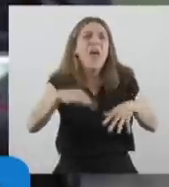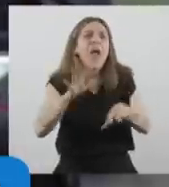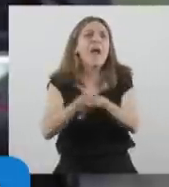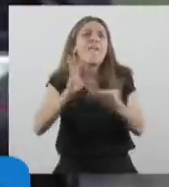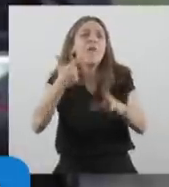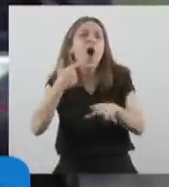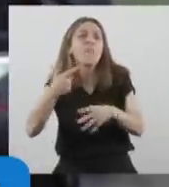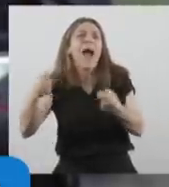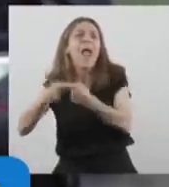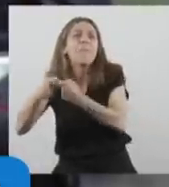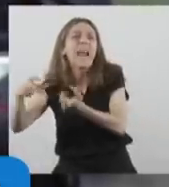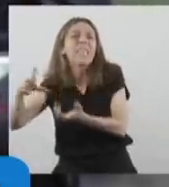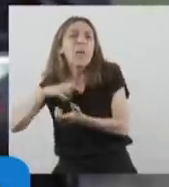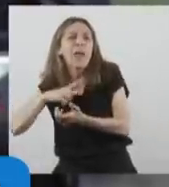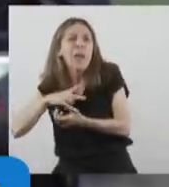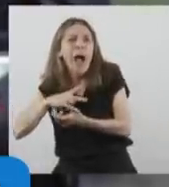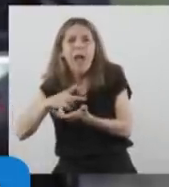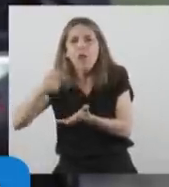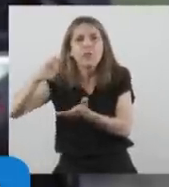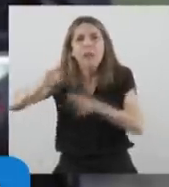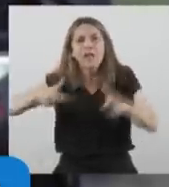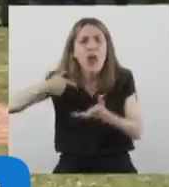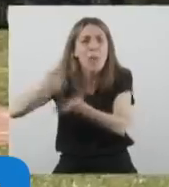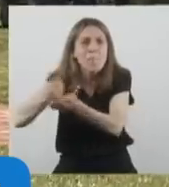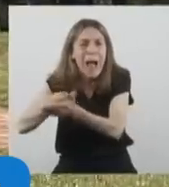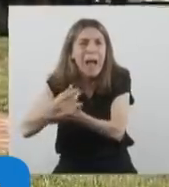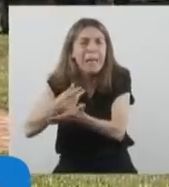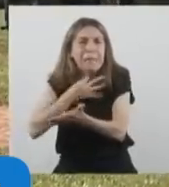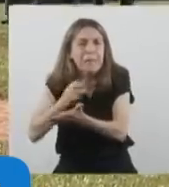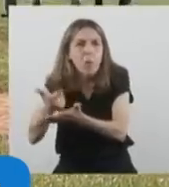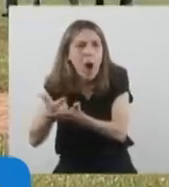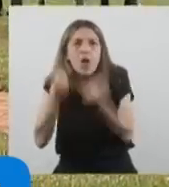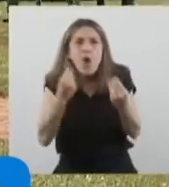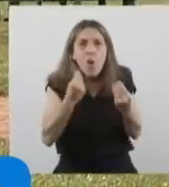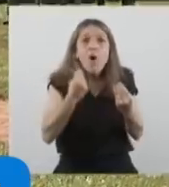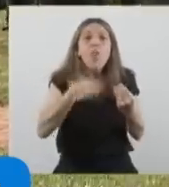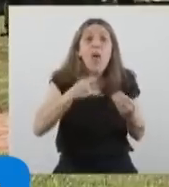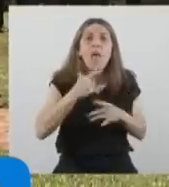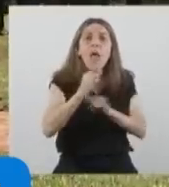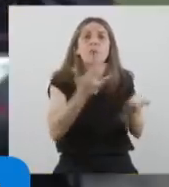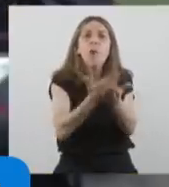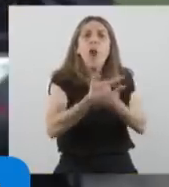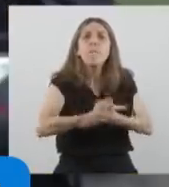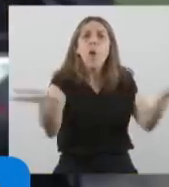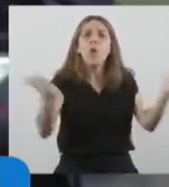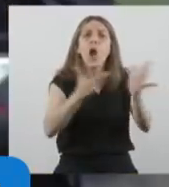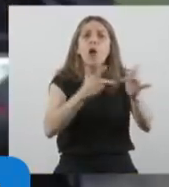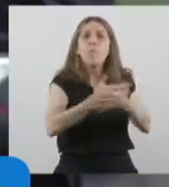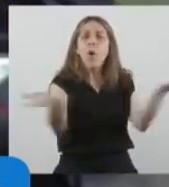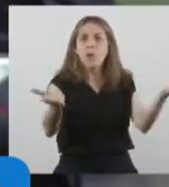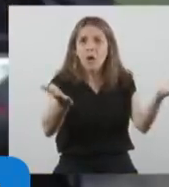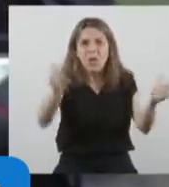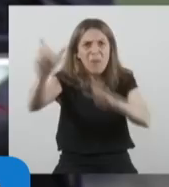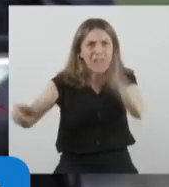y ser un servicio público hay algunos sinvergüenzas que se animan a cuestionarlo miren yo